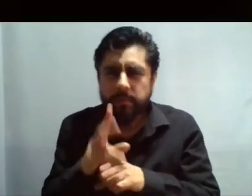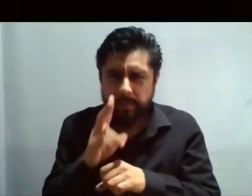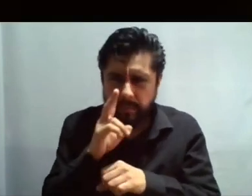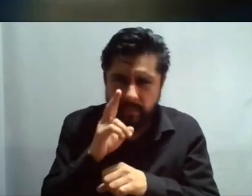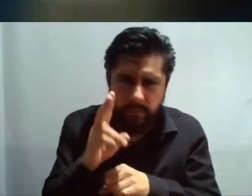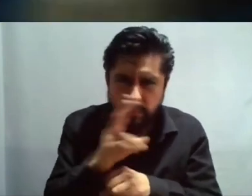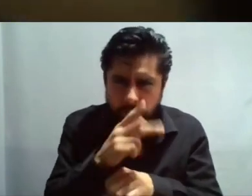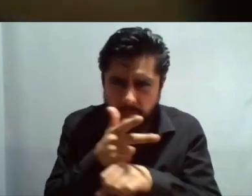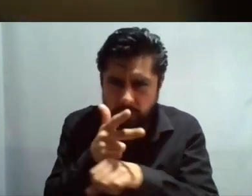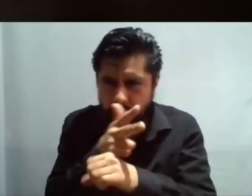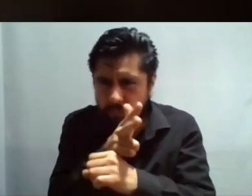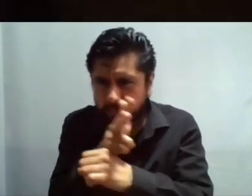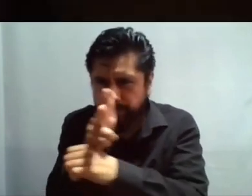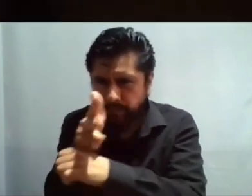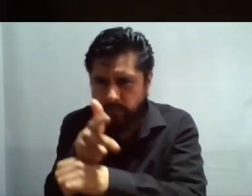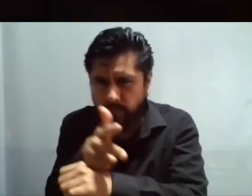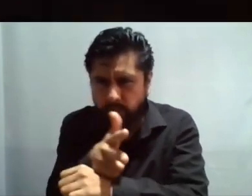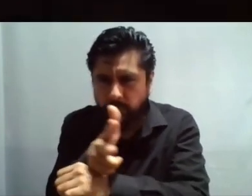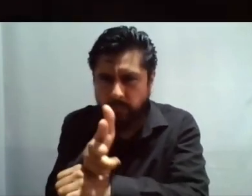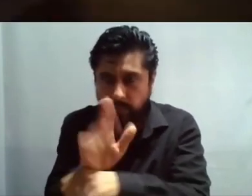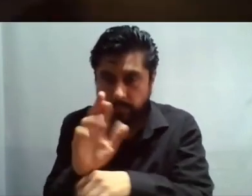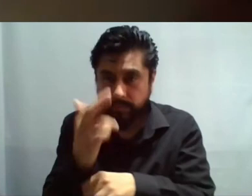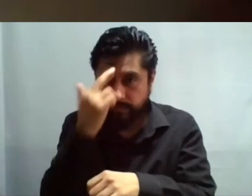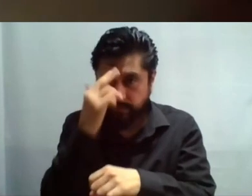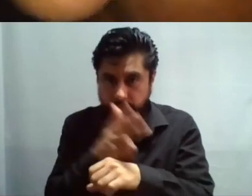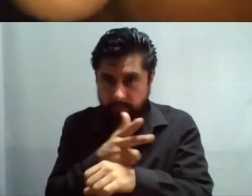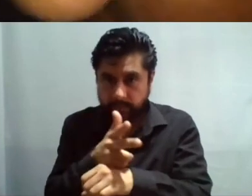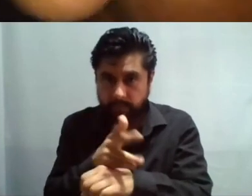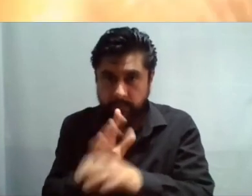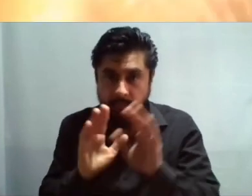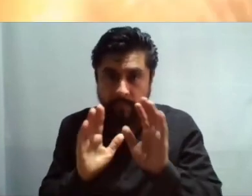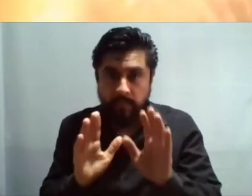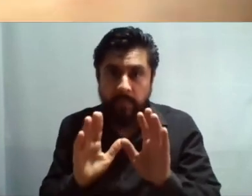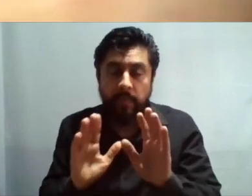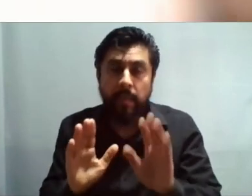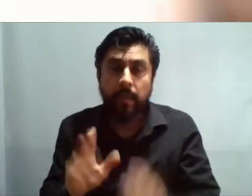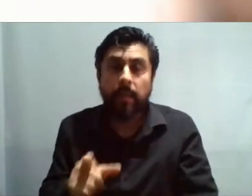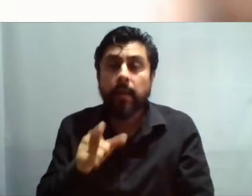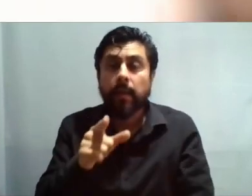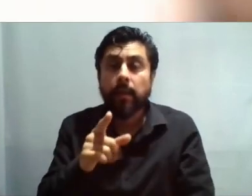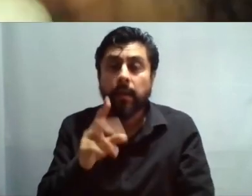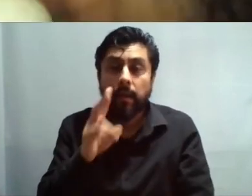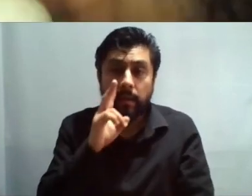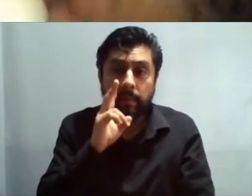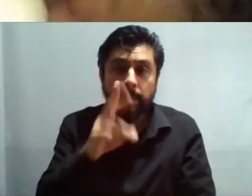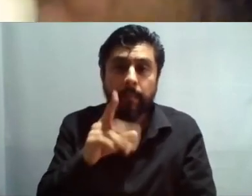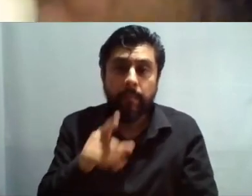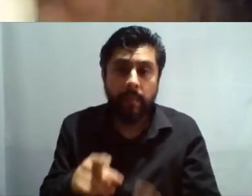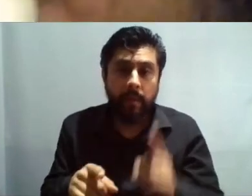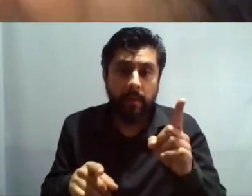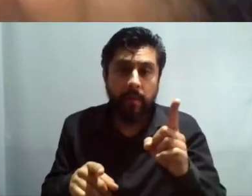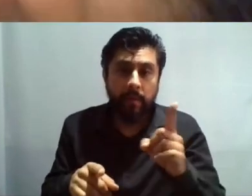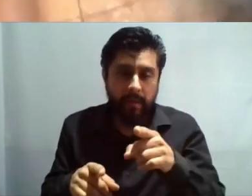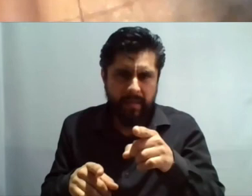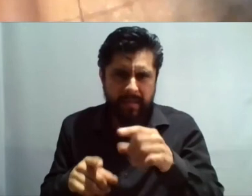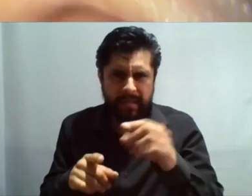donde yo puedo pasar. Me parece que hago una toma más. No, ya estoy, fue un conducto. Veamos la diferencia. Aquí hay algo